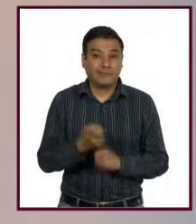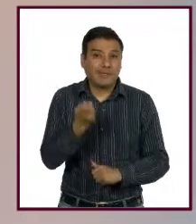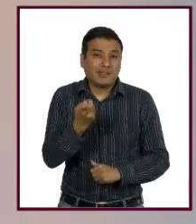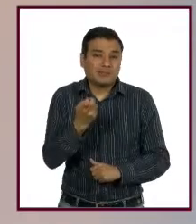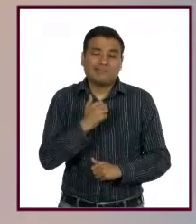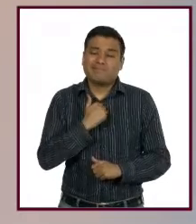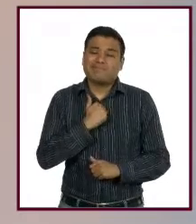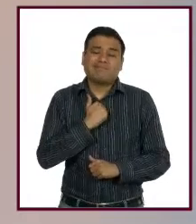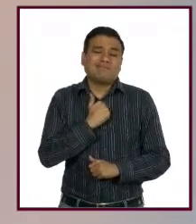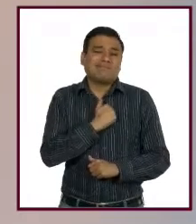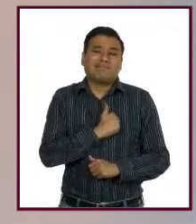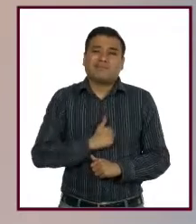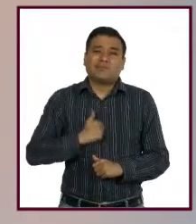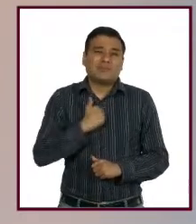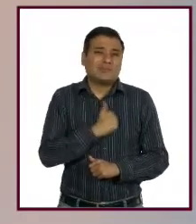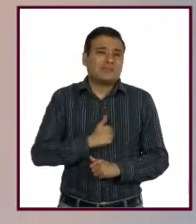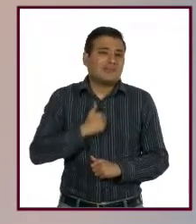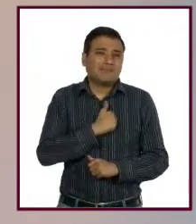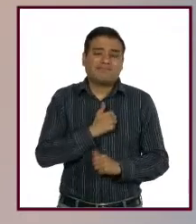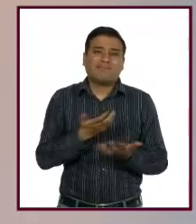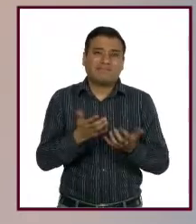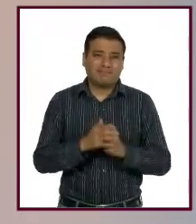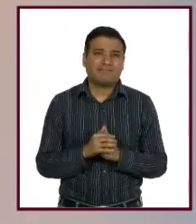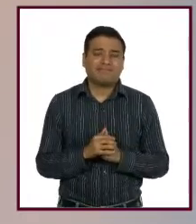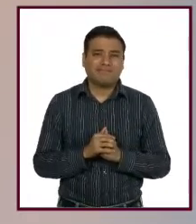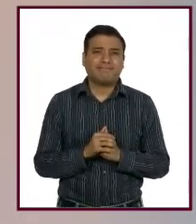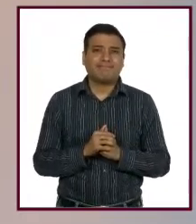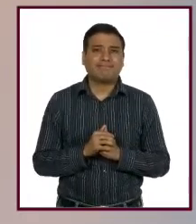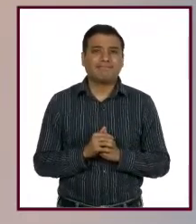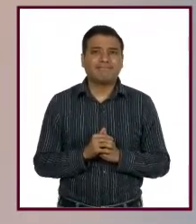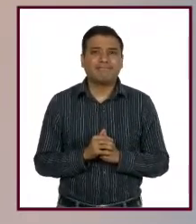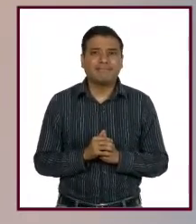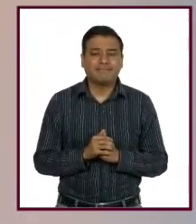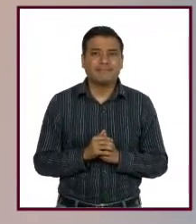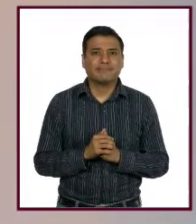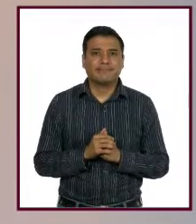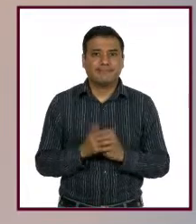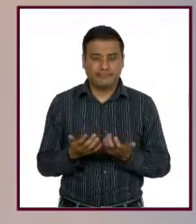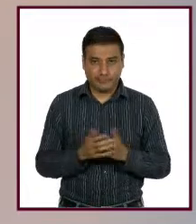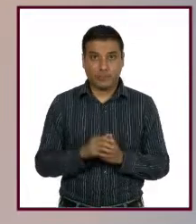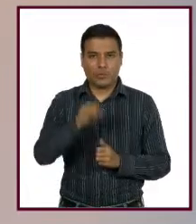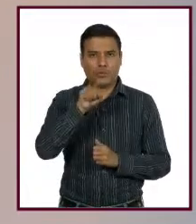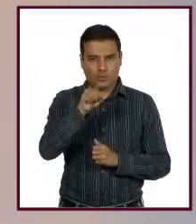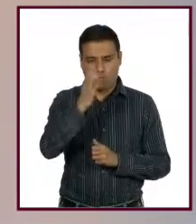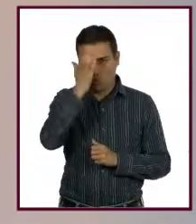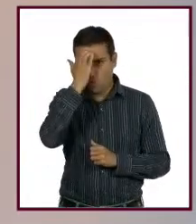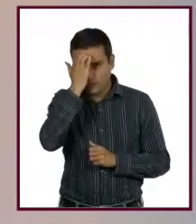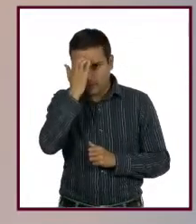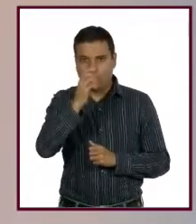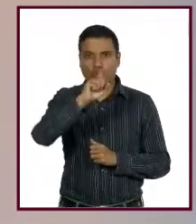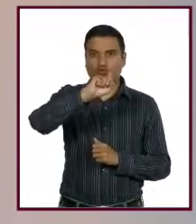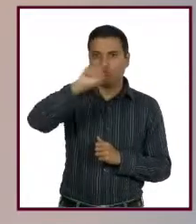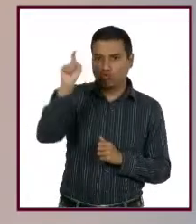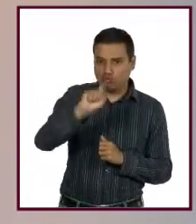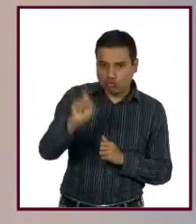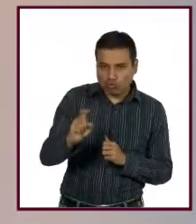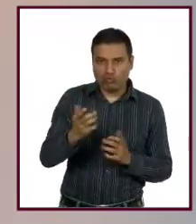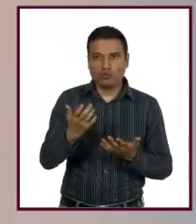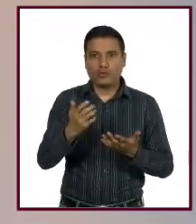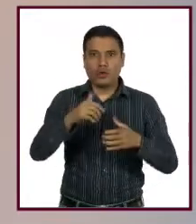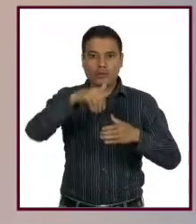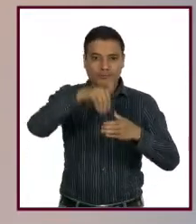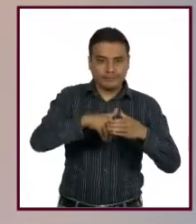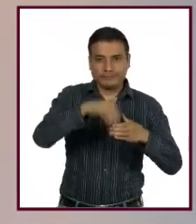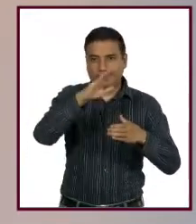lamentables, pero justamente el identificar este tipo de moléculas, el identificar qué tipo de productos pudieran llegar a